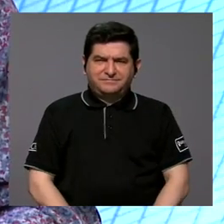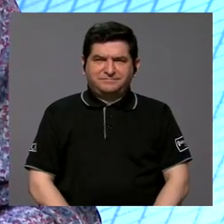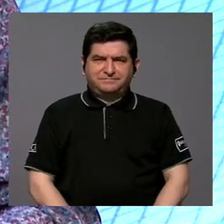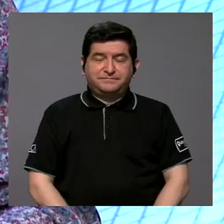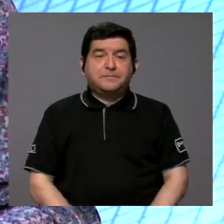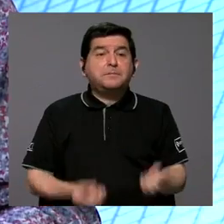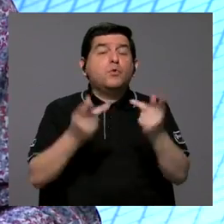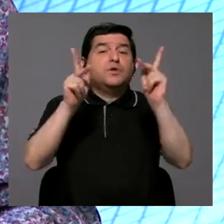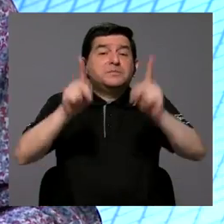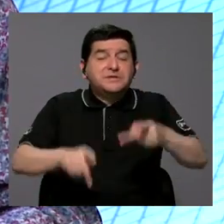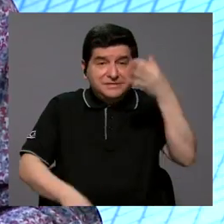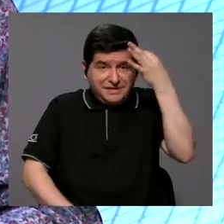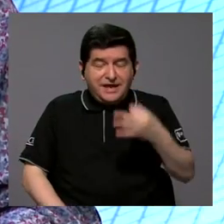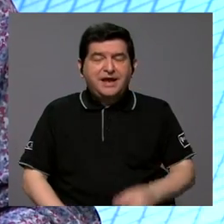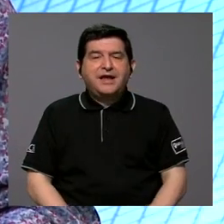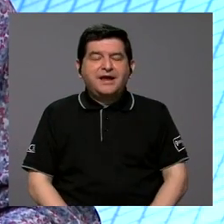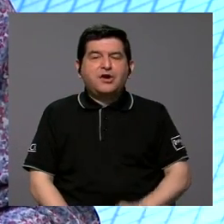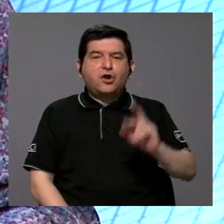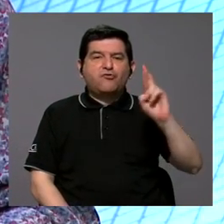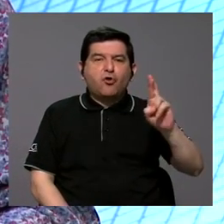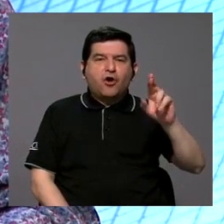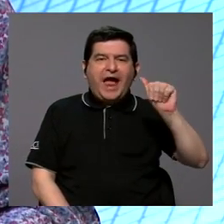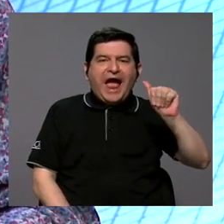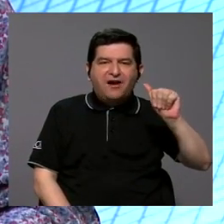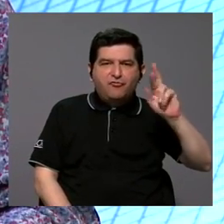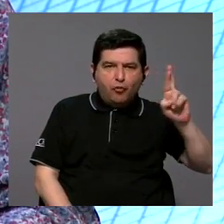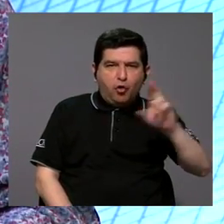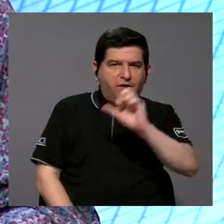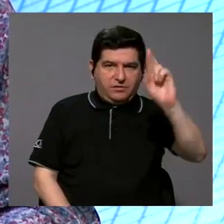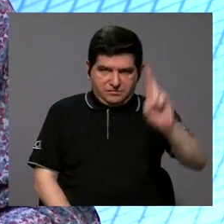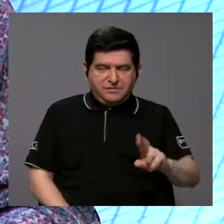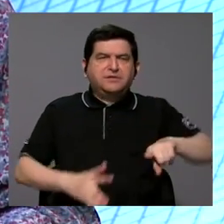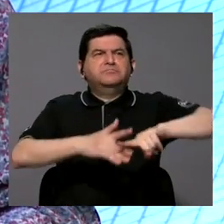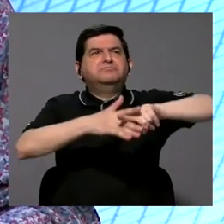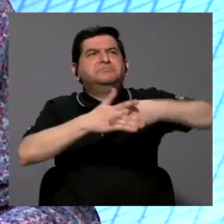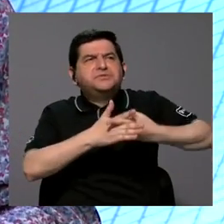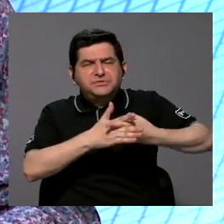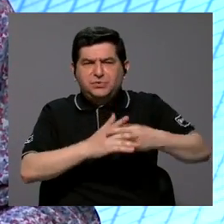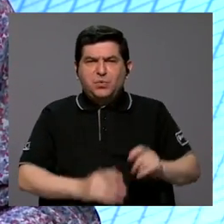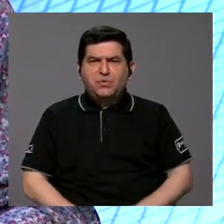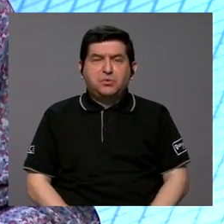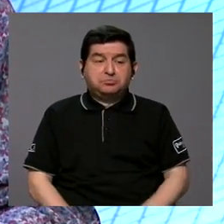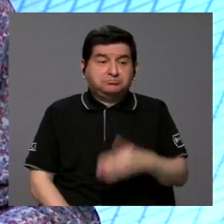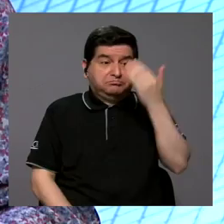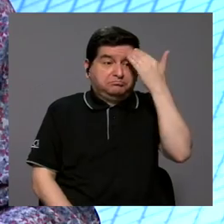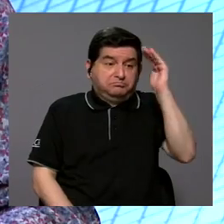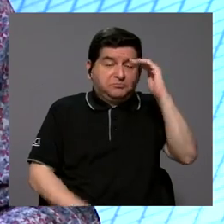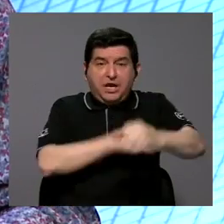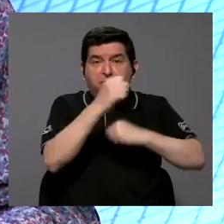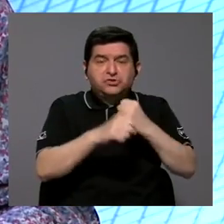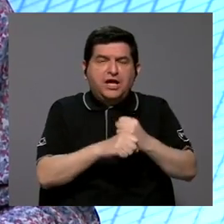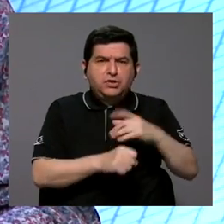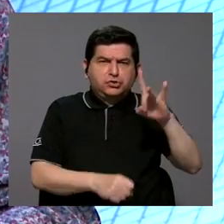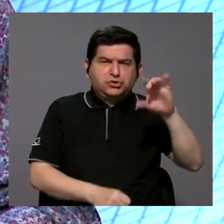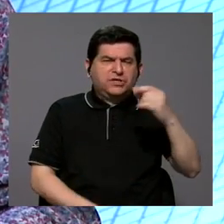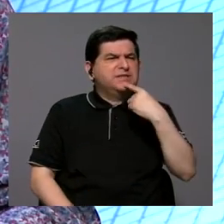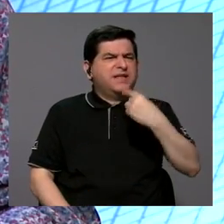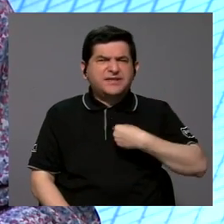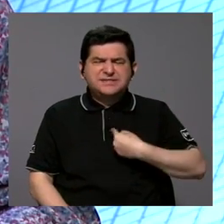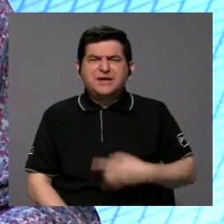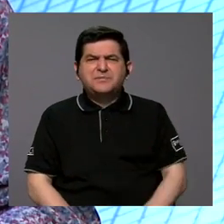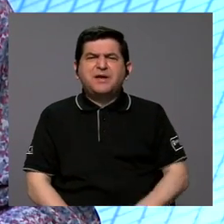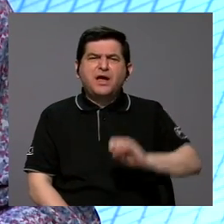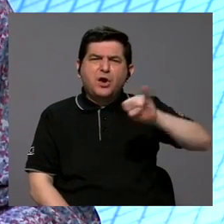Mira, mucha gente piensa que el rock and roll en Costa Rica empezó, qué sé yo, los 80. Me han hablado de